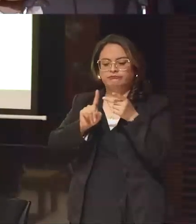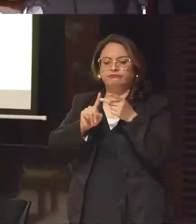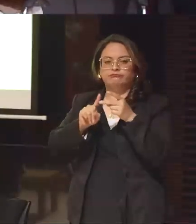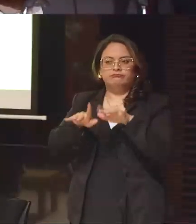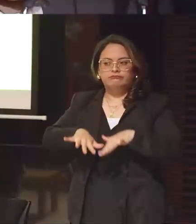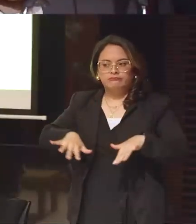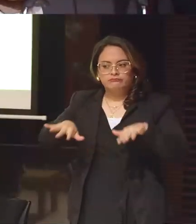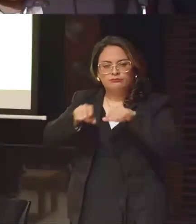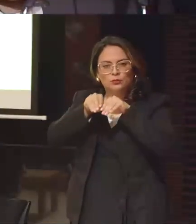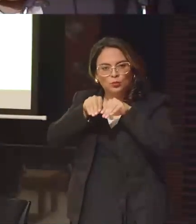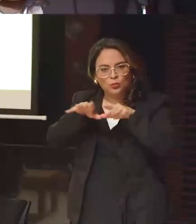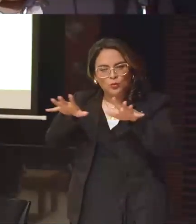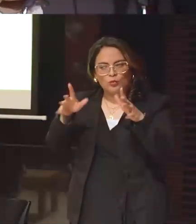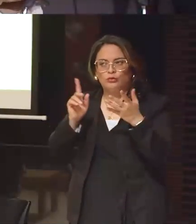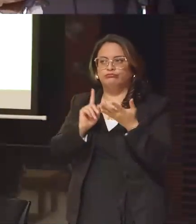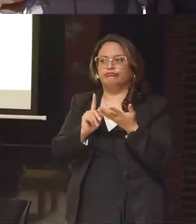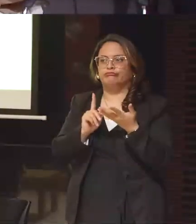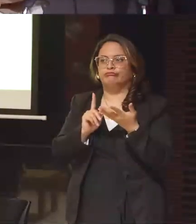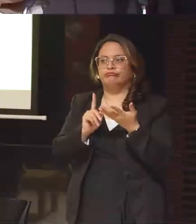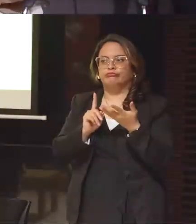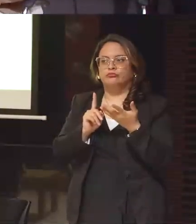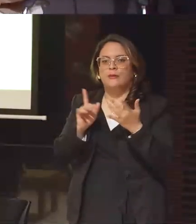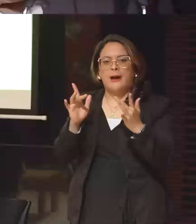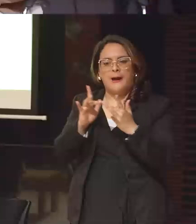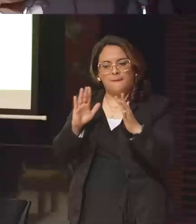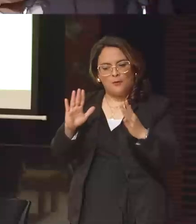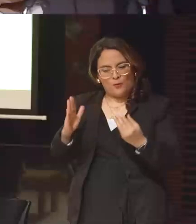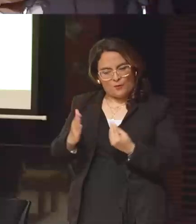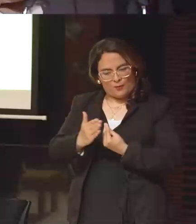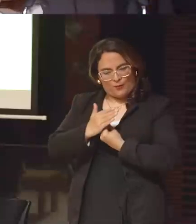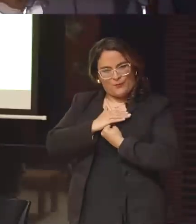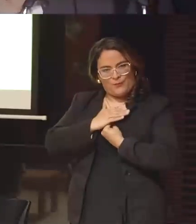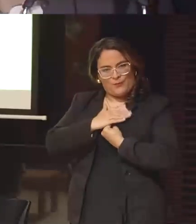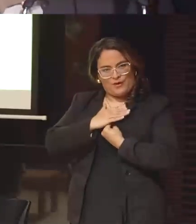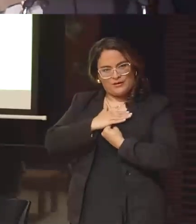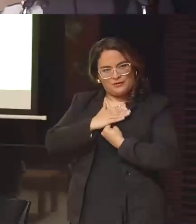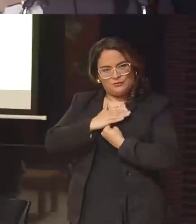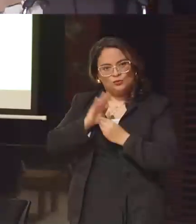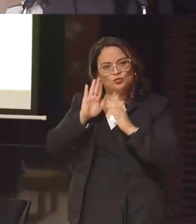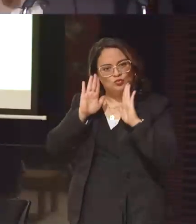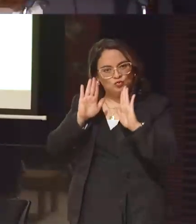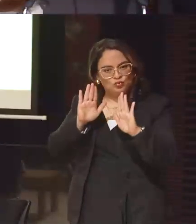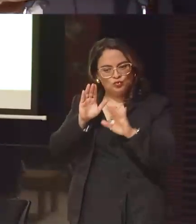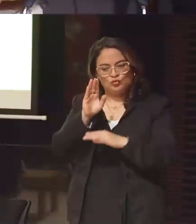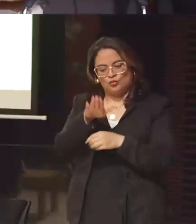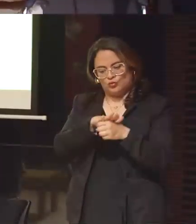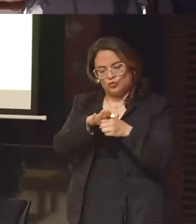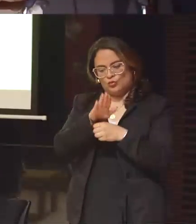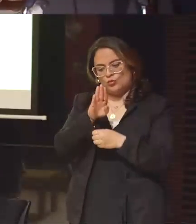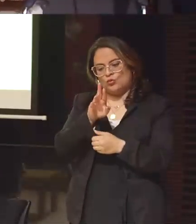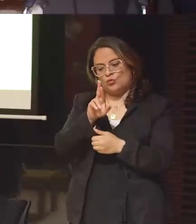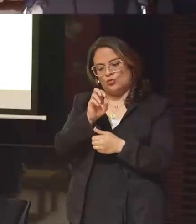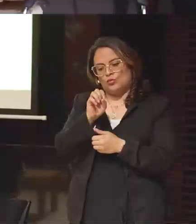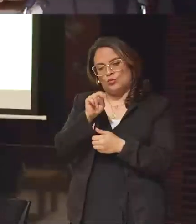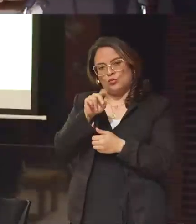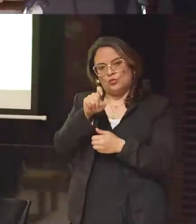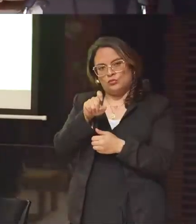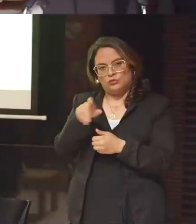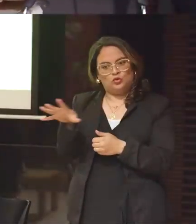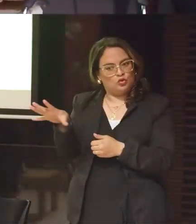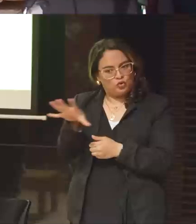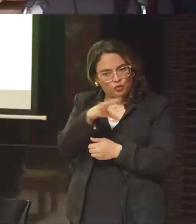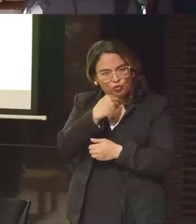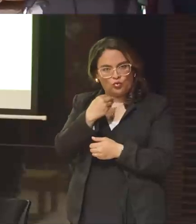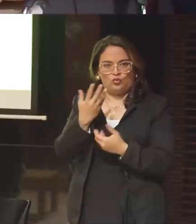público, algo como lo patrimonial que puede tener el Bronx, pues son de todos, y eventualmente en caso de protesta